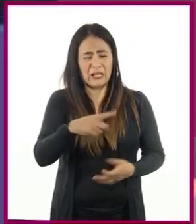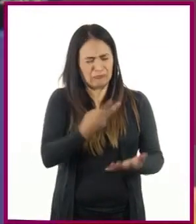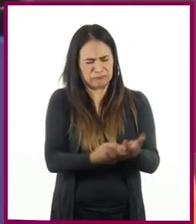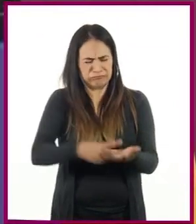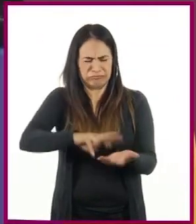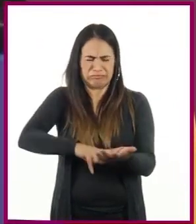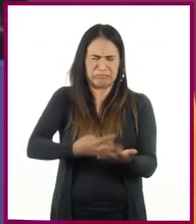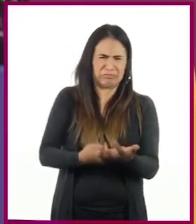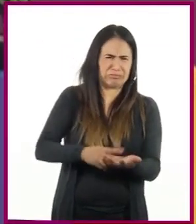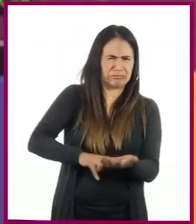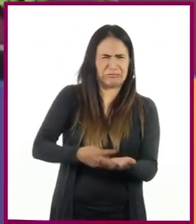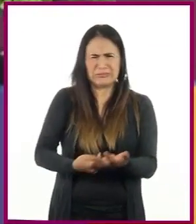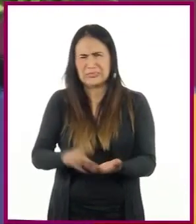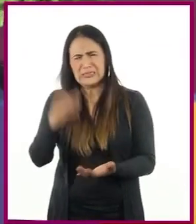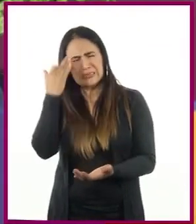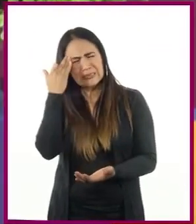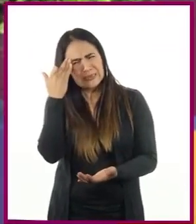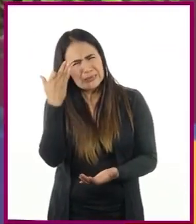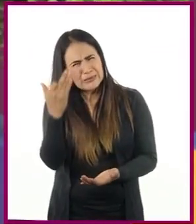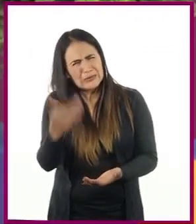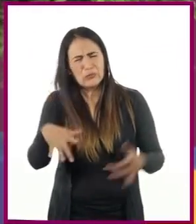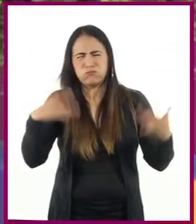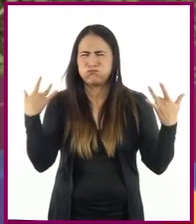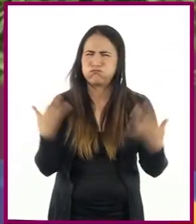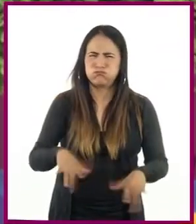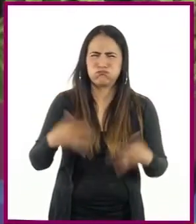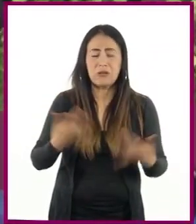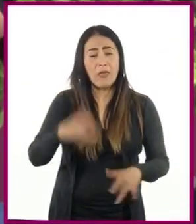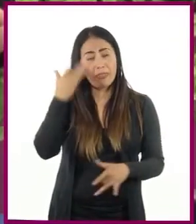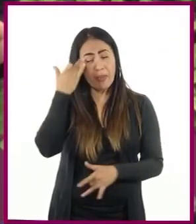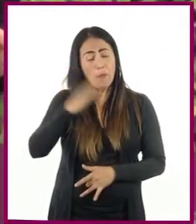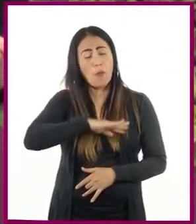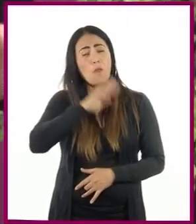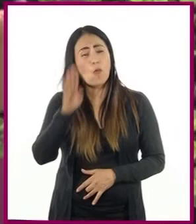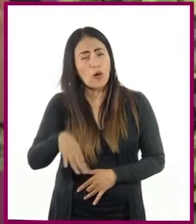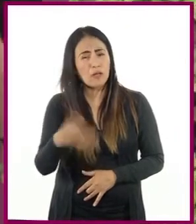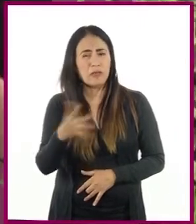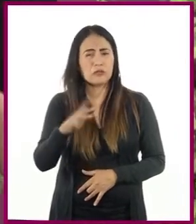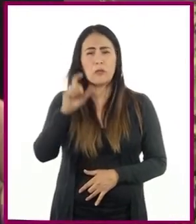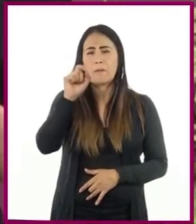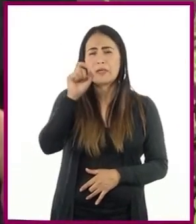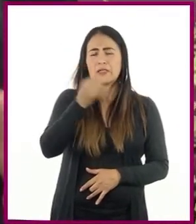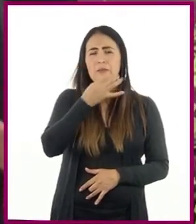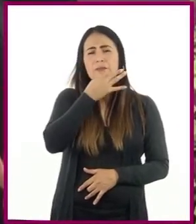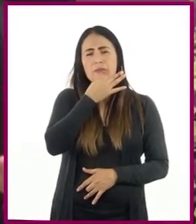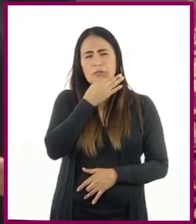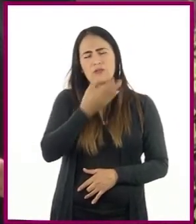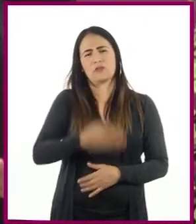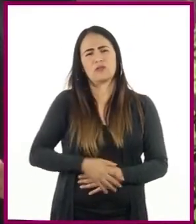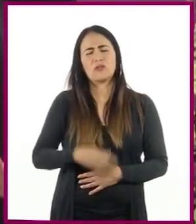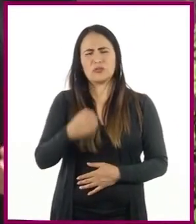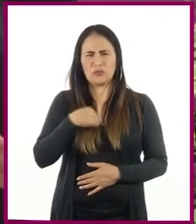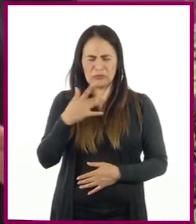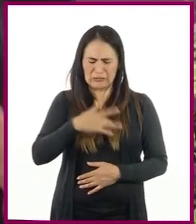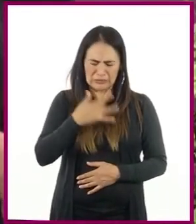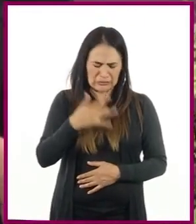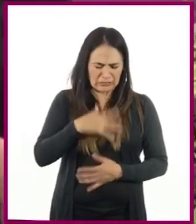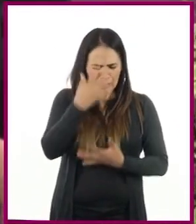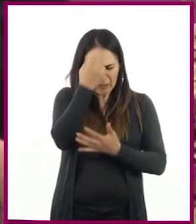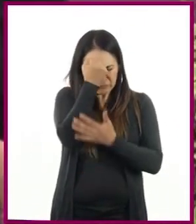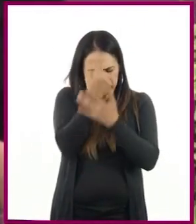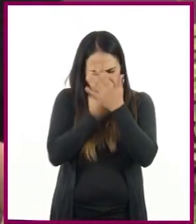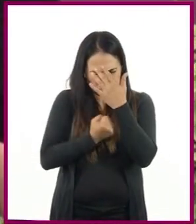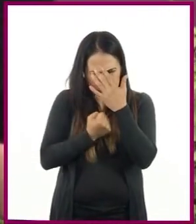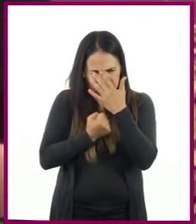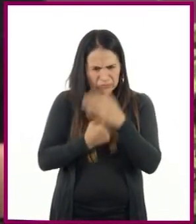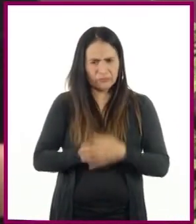lado. Debió de tardar unos 20 minutos en morirse. Si echo la vista atrás, siento vergüenza. Me alegro